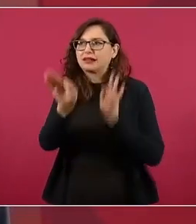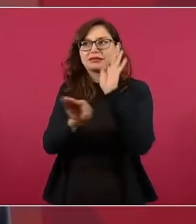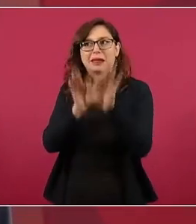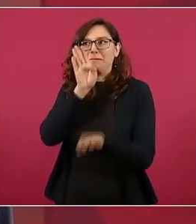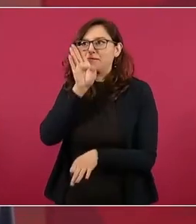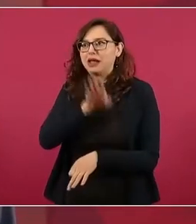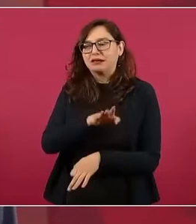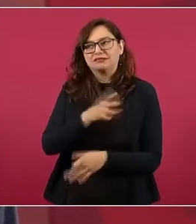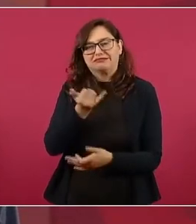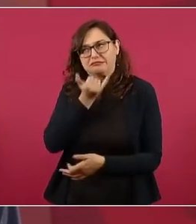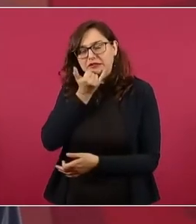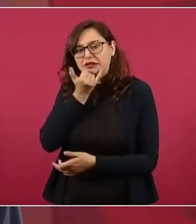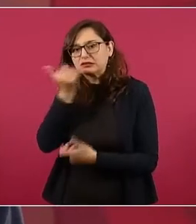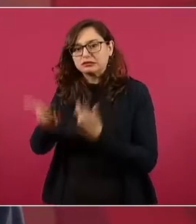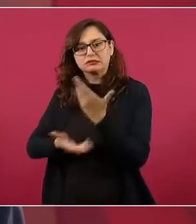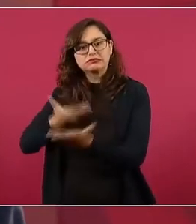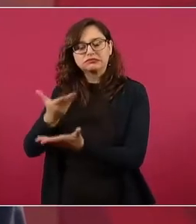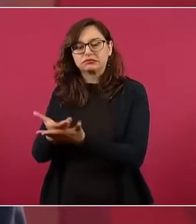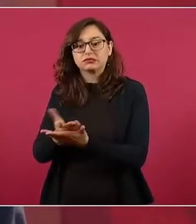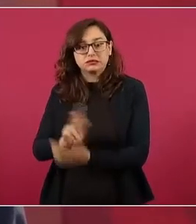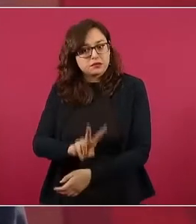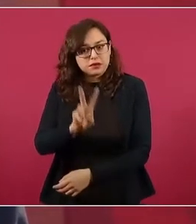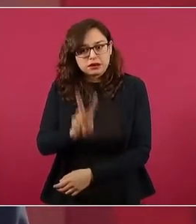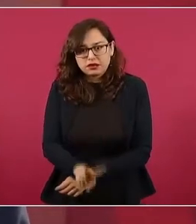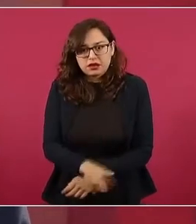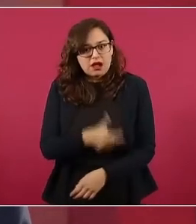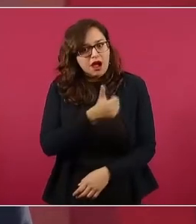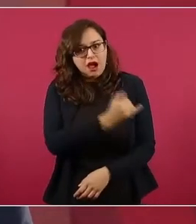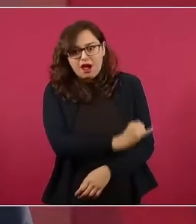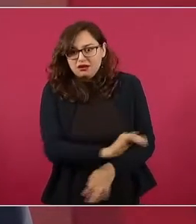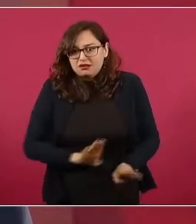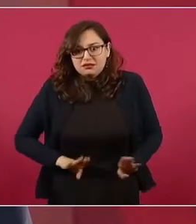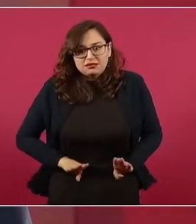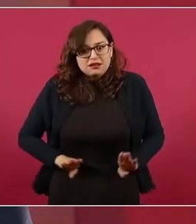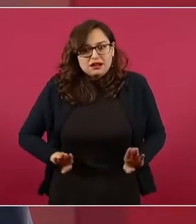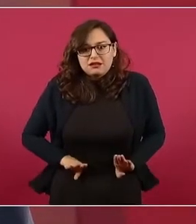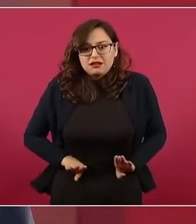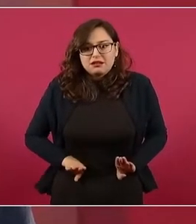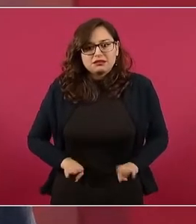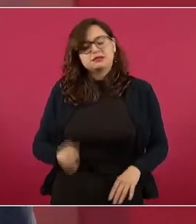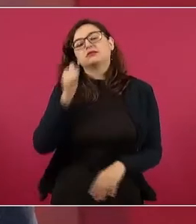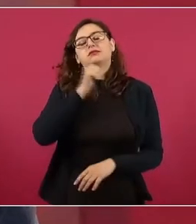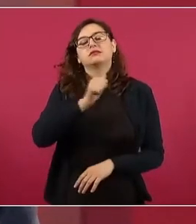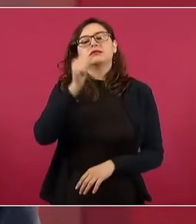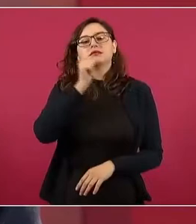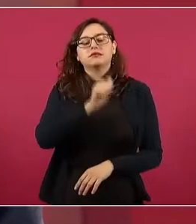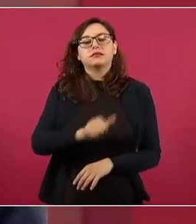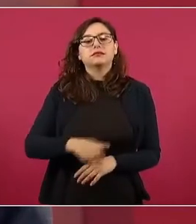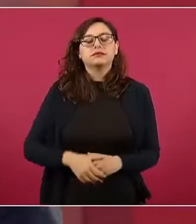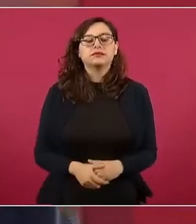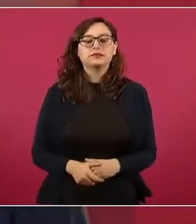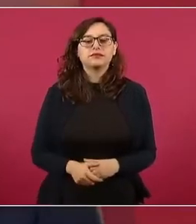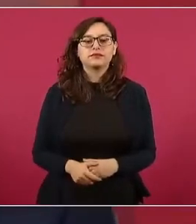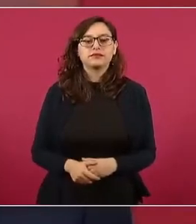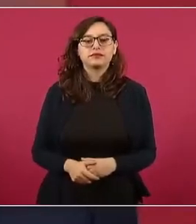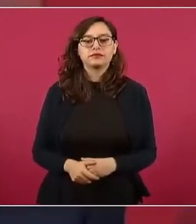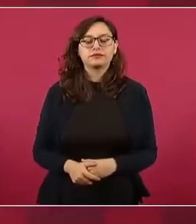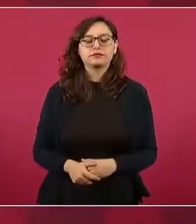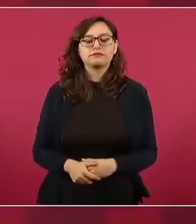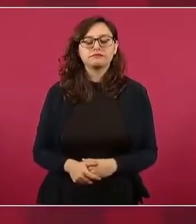porque